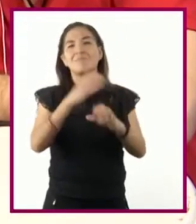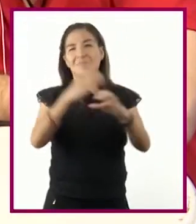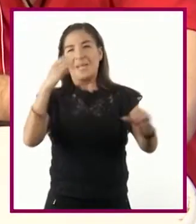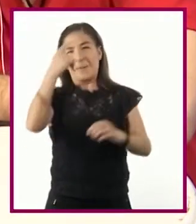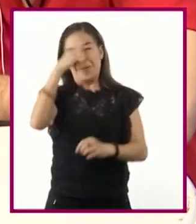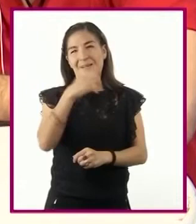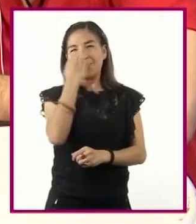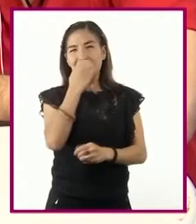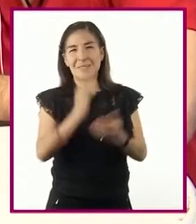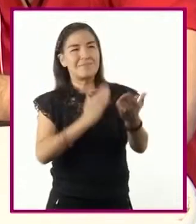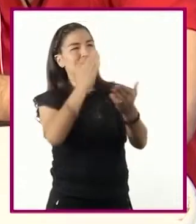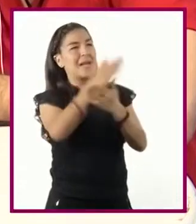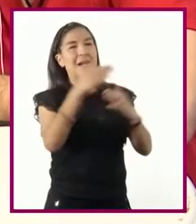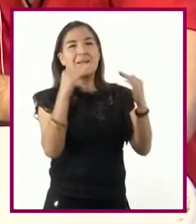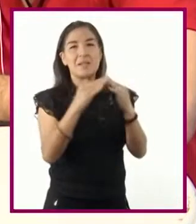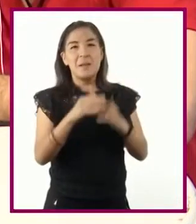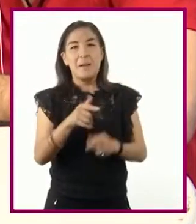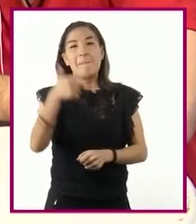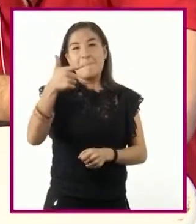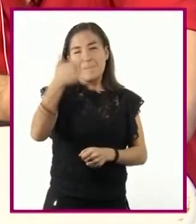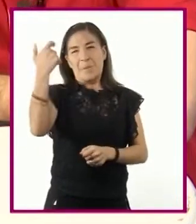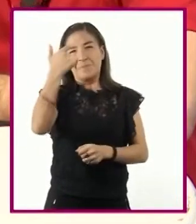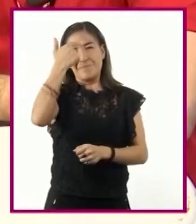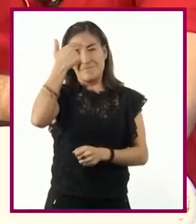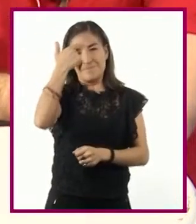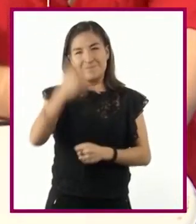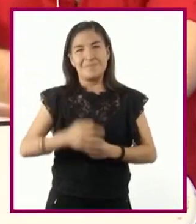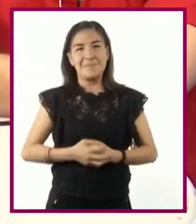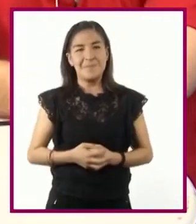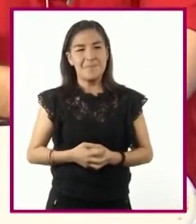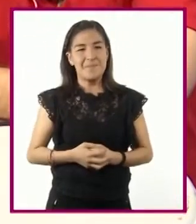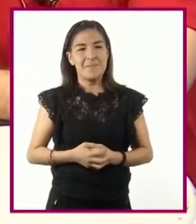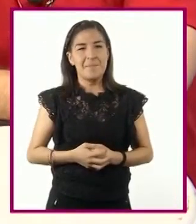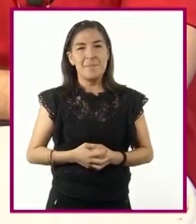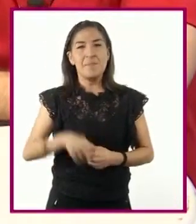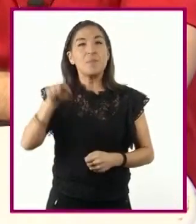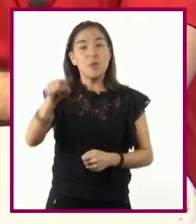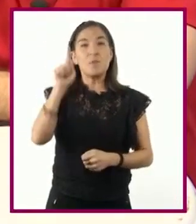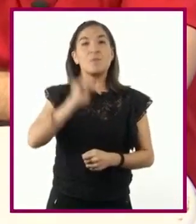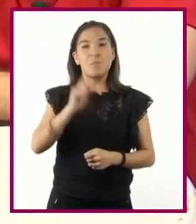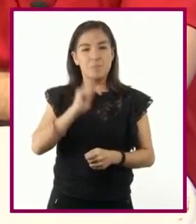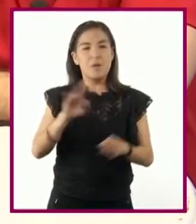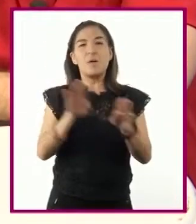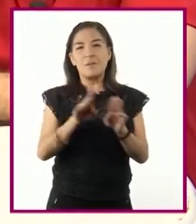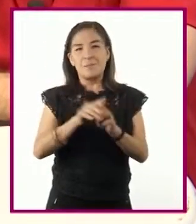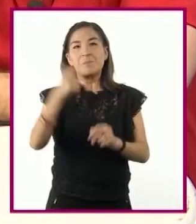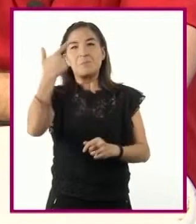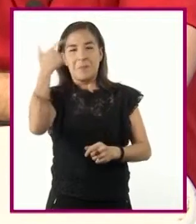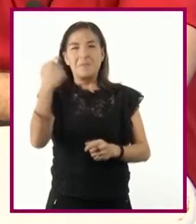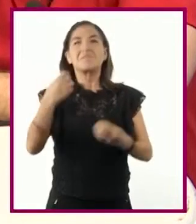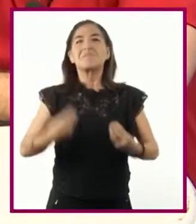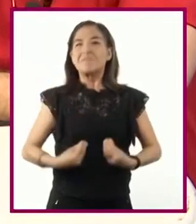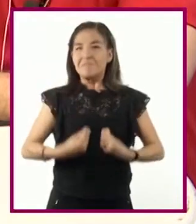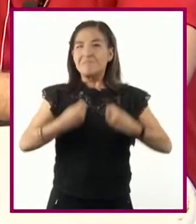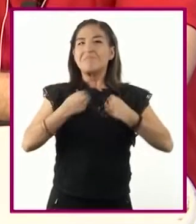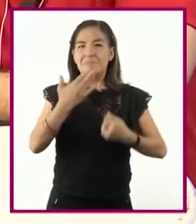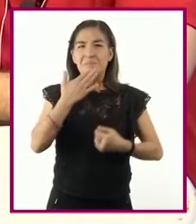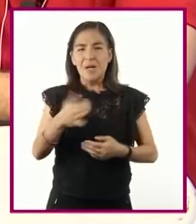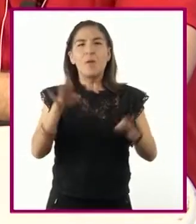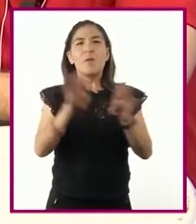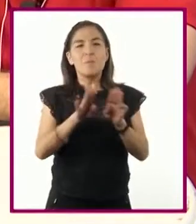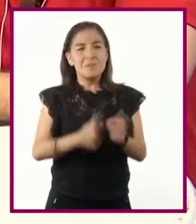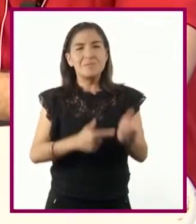escolar, le dispararon en la cabeza. Malala sobrevivió al artero ataque y refrendó